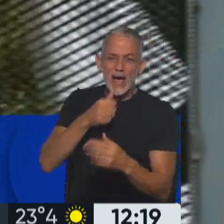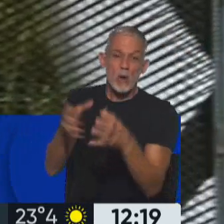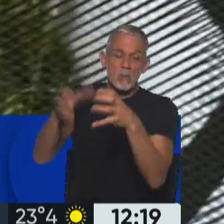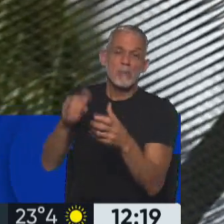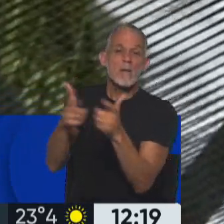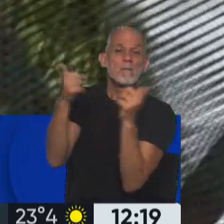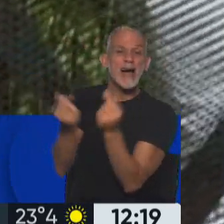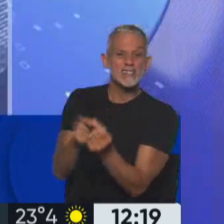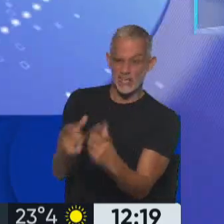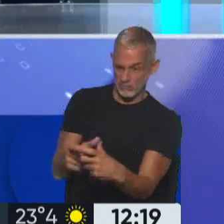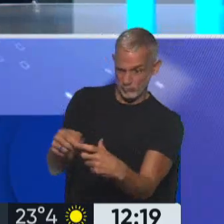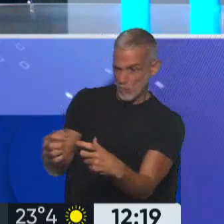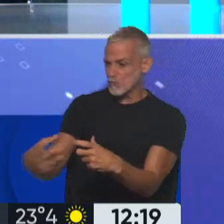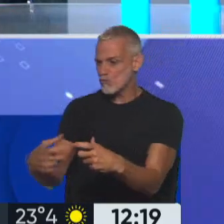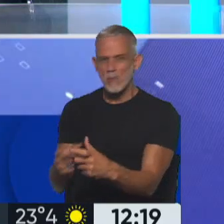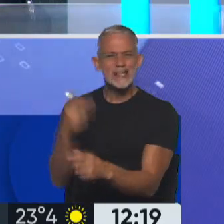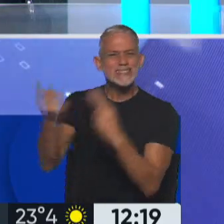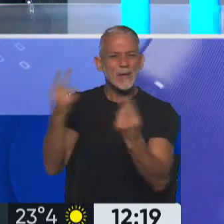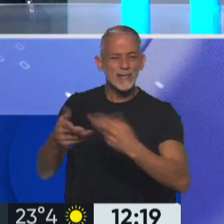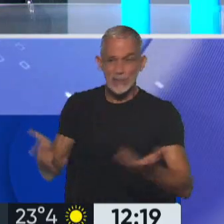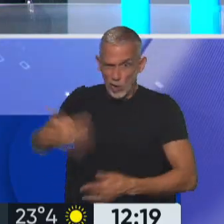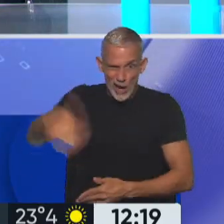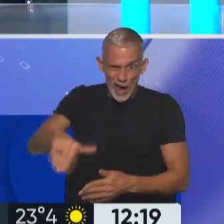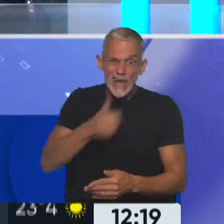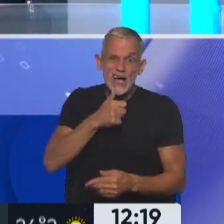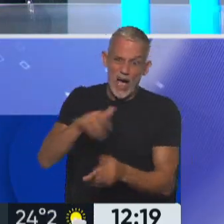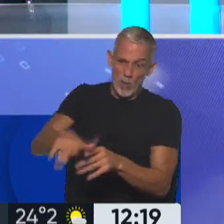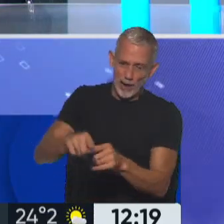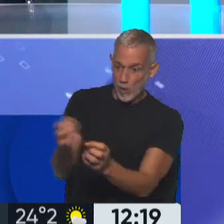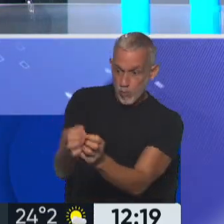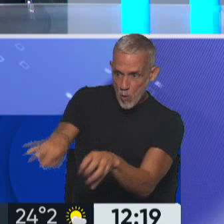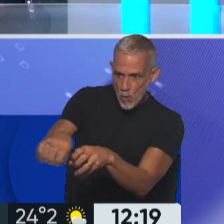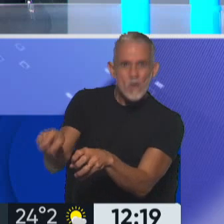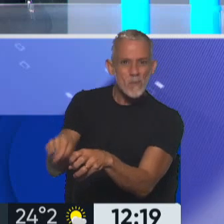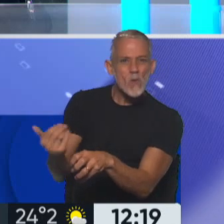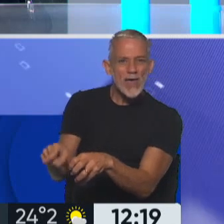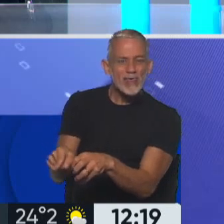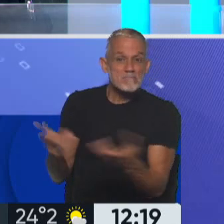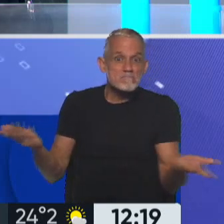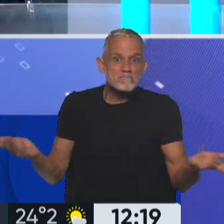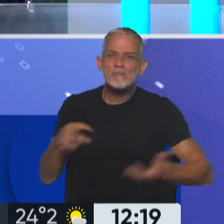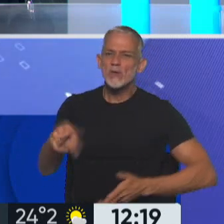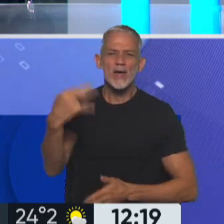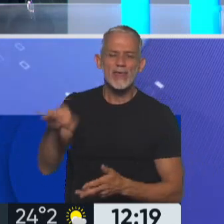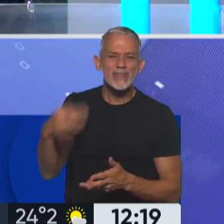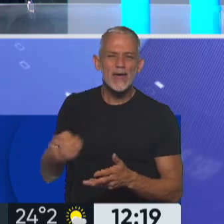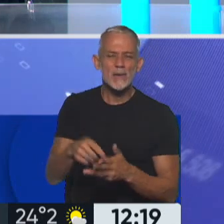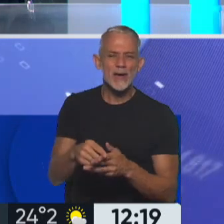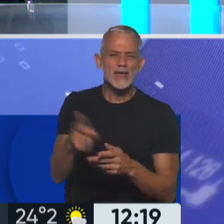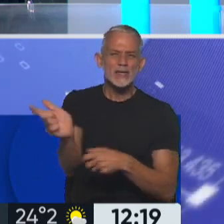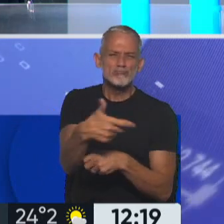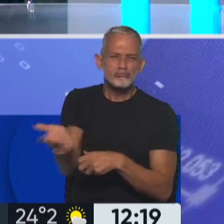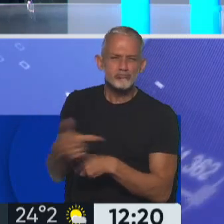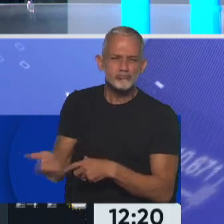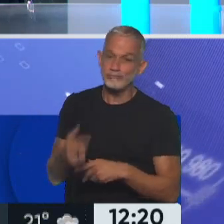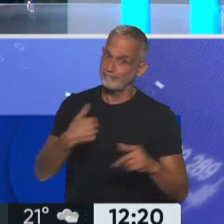maceta, en las plantas, en los cementerios. En la calle misma, a veces hay agua. En cualquier sitio. Sí. Para eso se utilizan larvicidas, que no